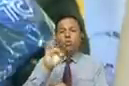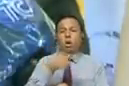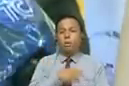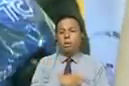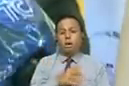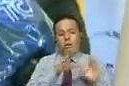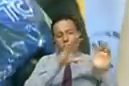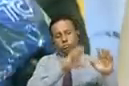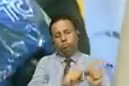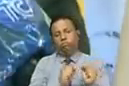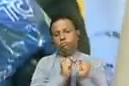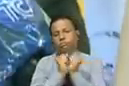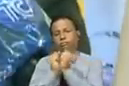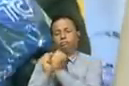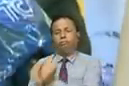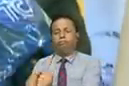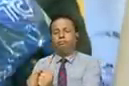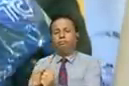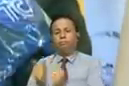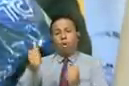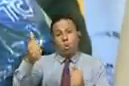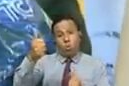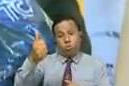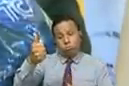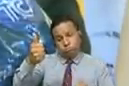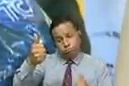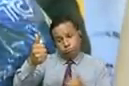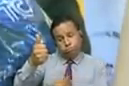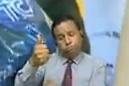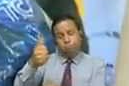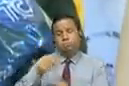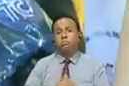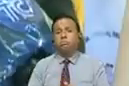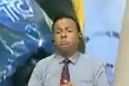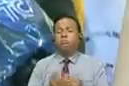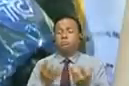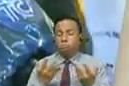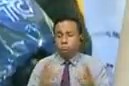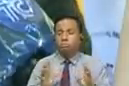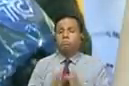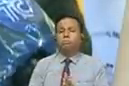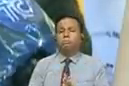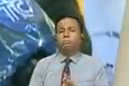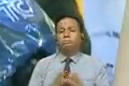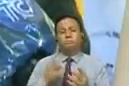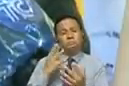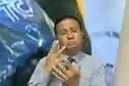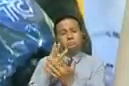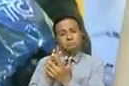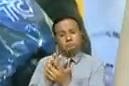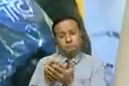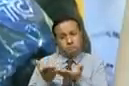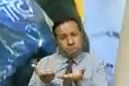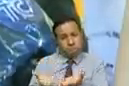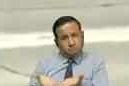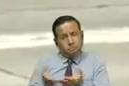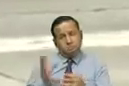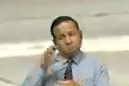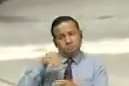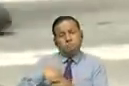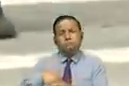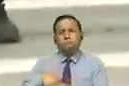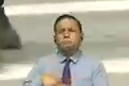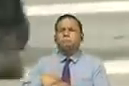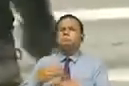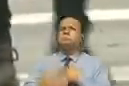órdenes de la autoridad competente y ingresándole al Centro de Adolescentes Infractores Virgilio Guerrero. Cuando